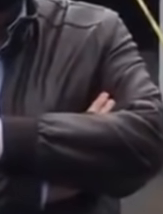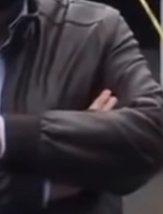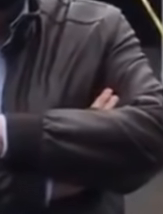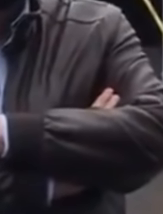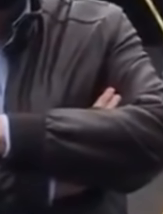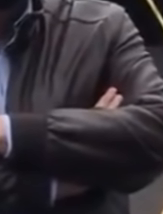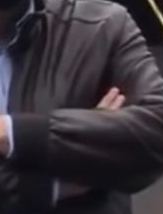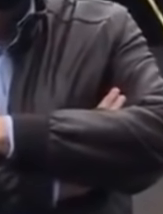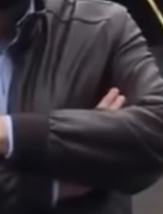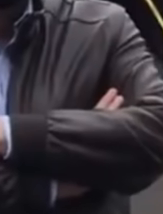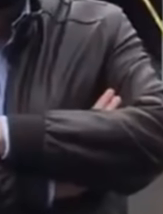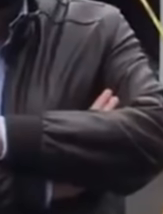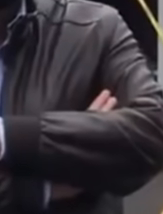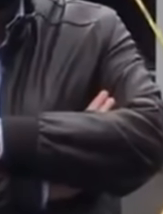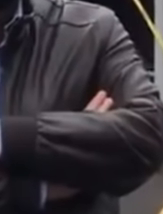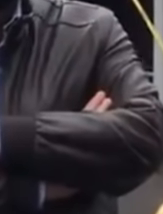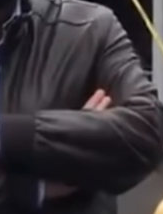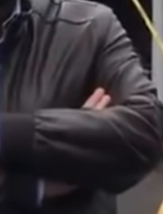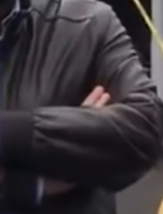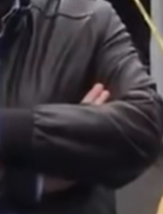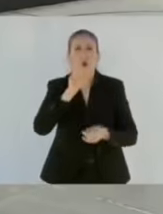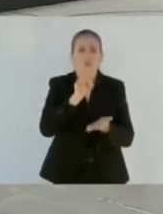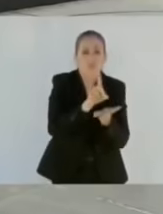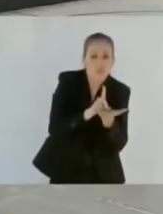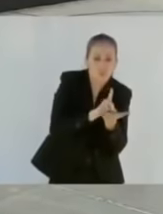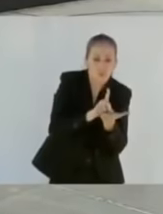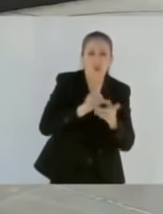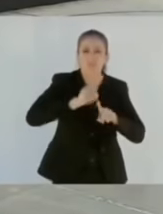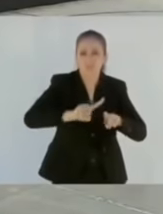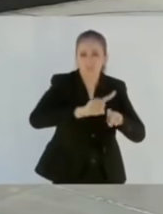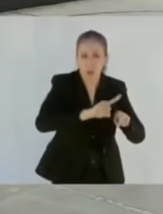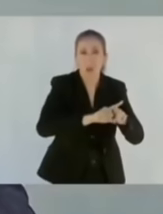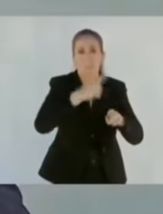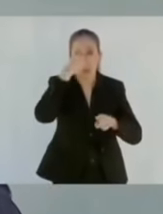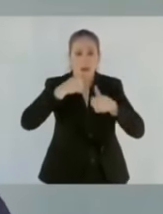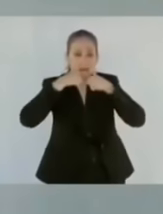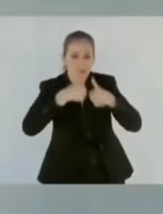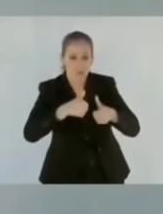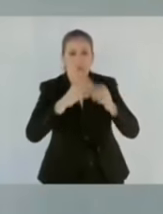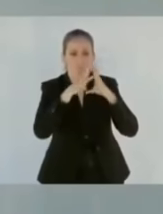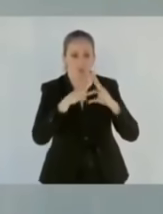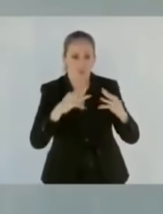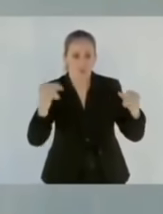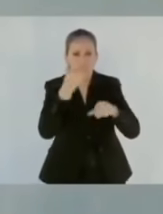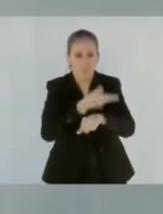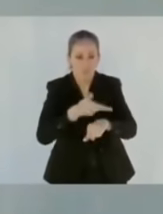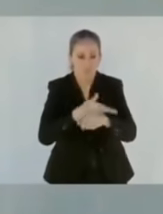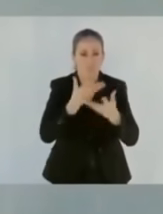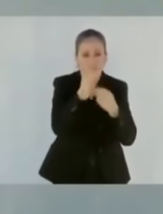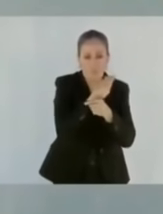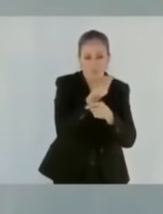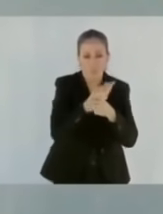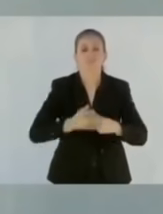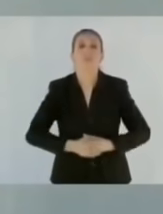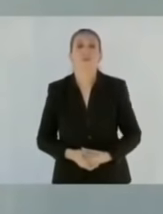ya tenían la propia. Vamos a ir a ese video. Quiero finalmente decirle, presidente, muchas gracias por su